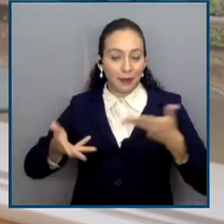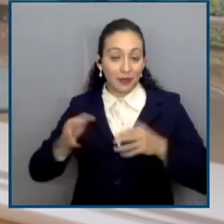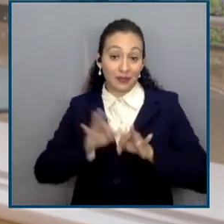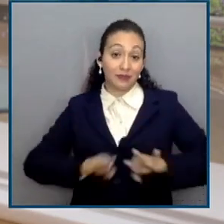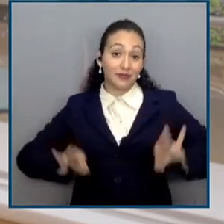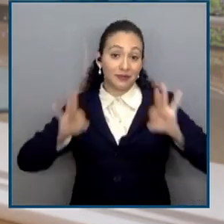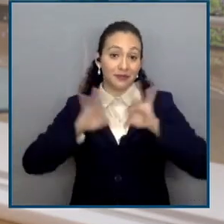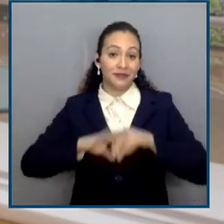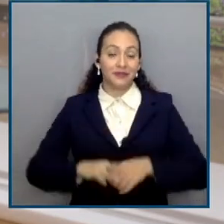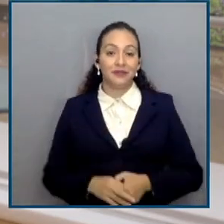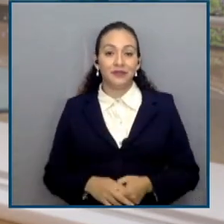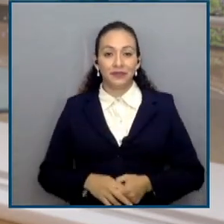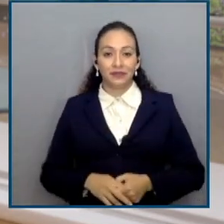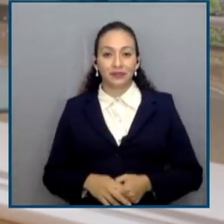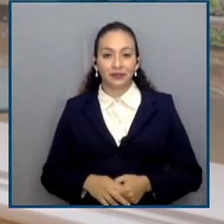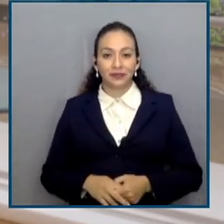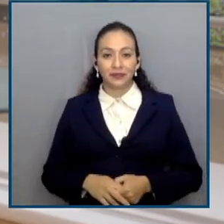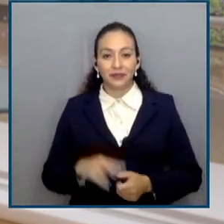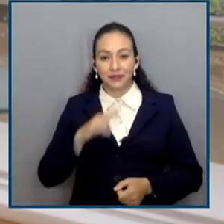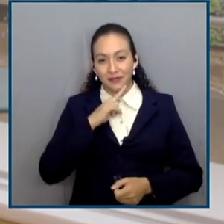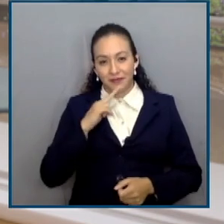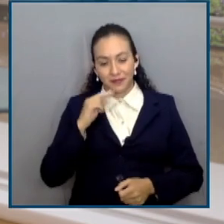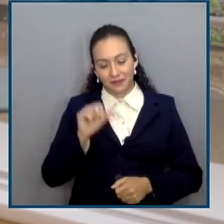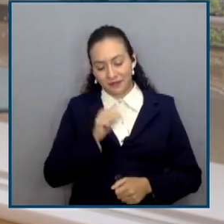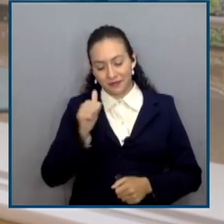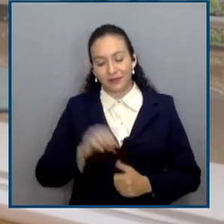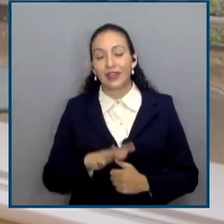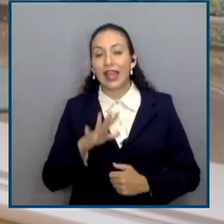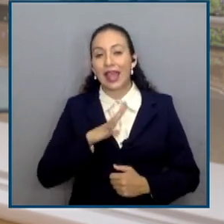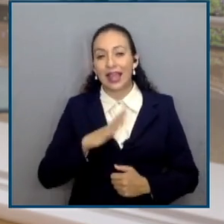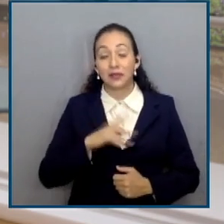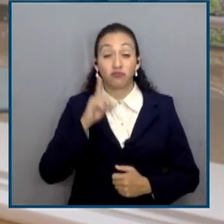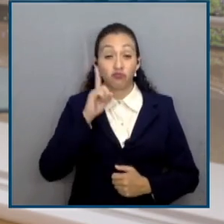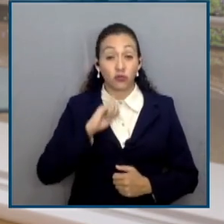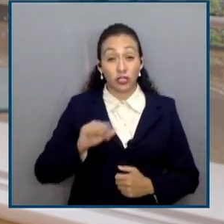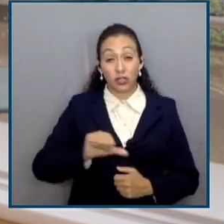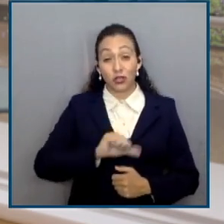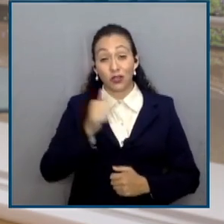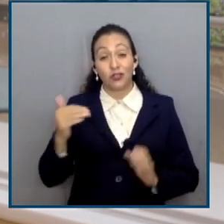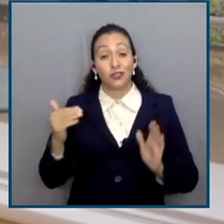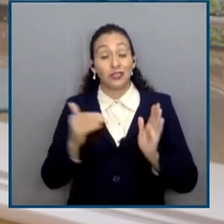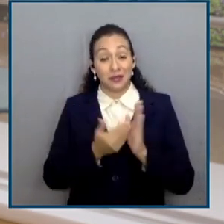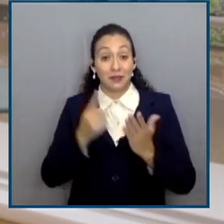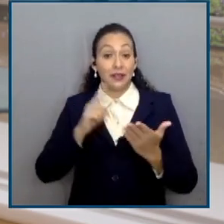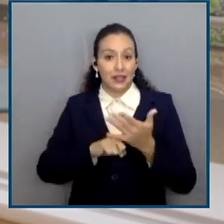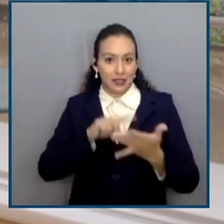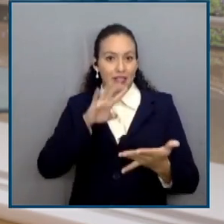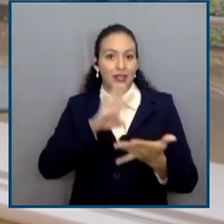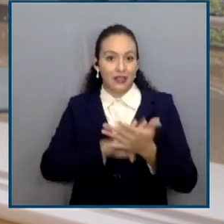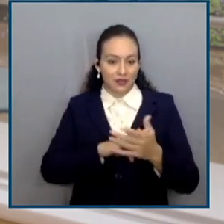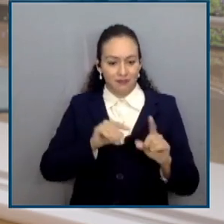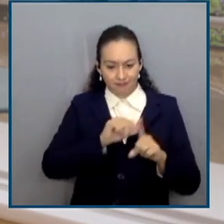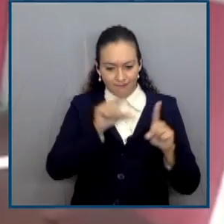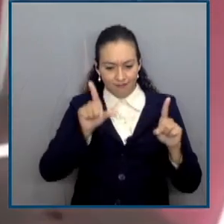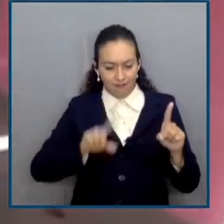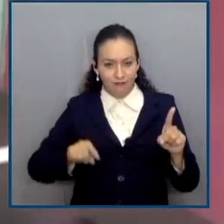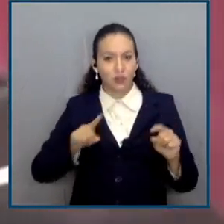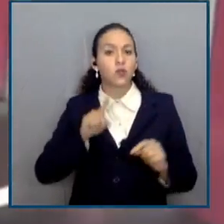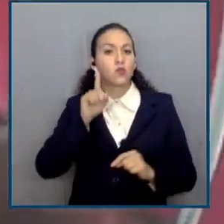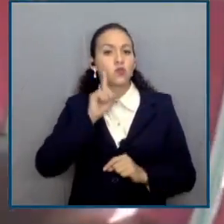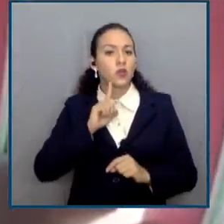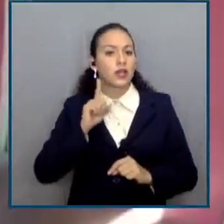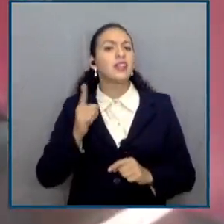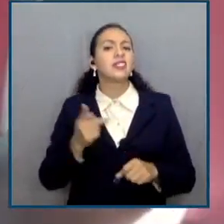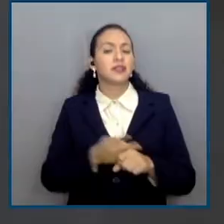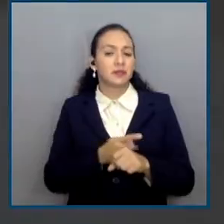En otras noticias, las más de 11,000 mujeres que se encuentran privadas de la libertad en todo el país son víctimas de discriminación y tortura